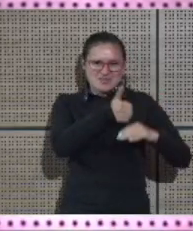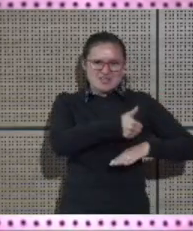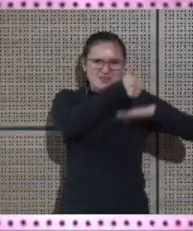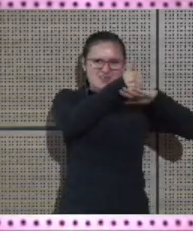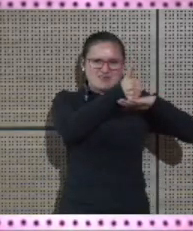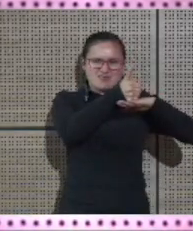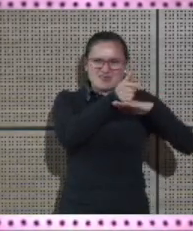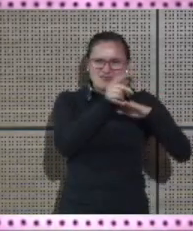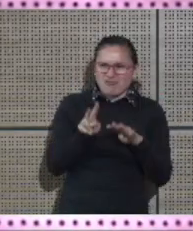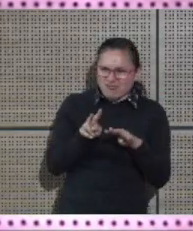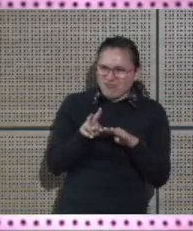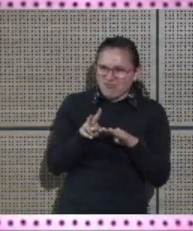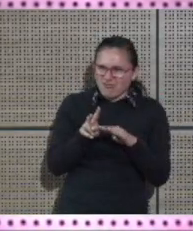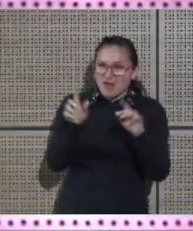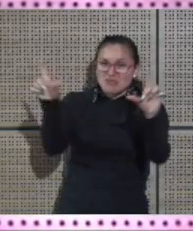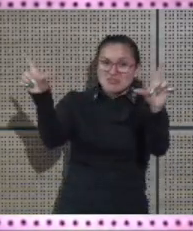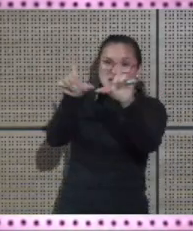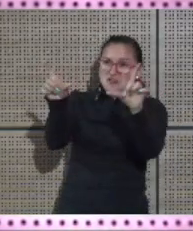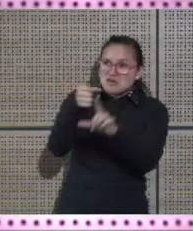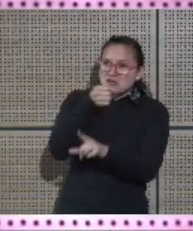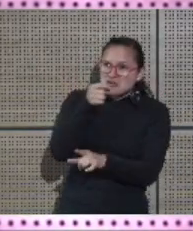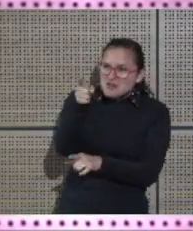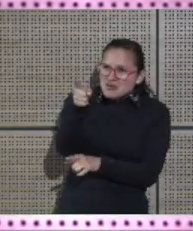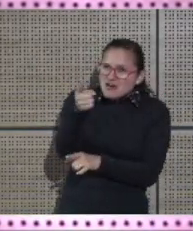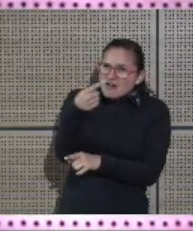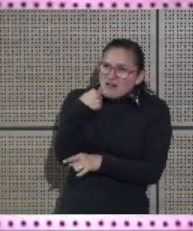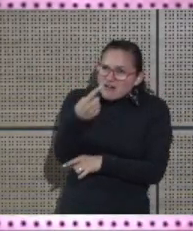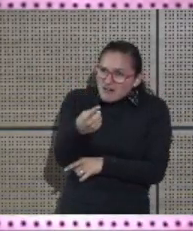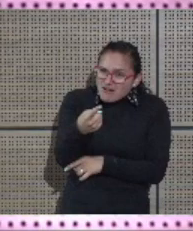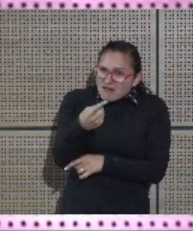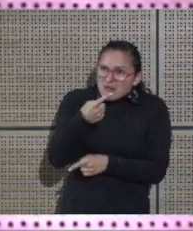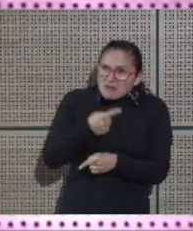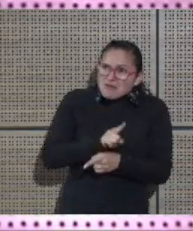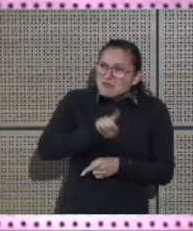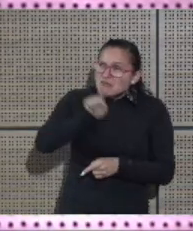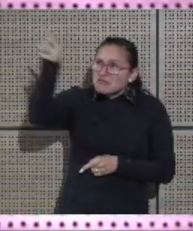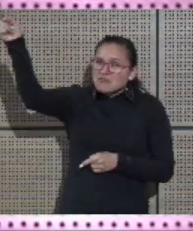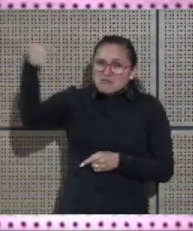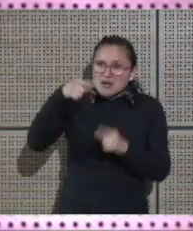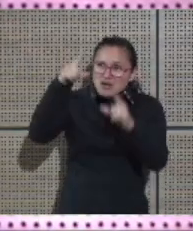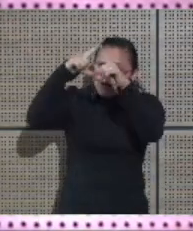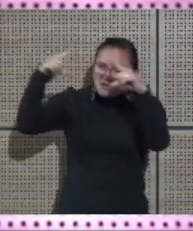de eso por televisión, mientras el presidente de los Estados Unidos lo estaba diciendo.